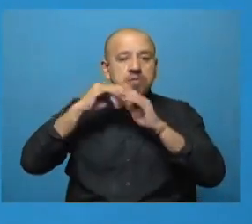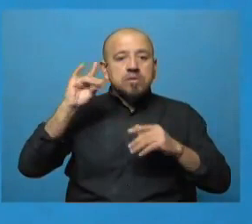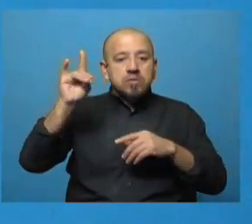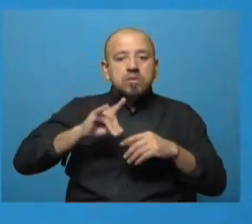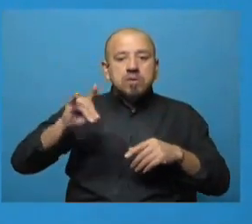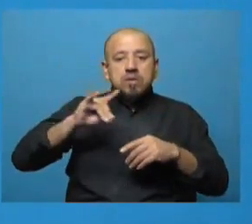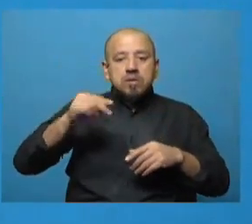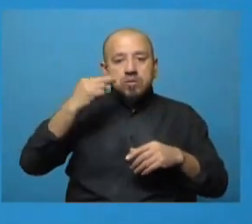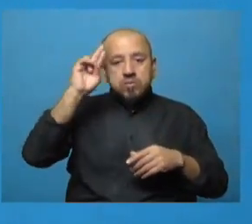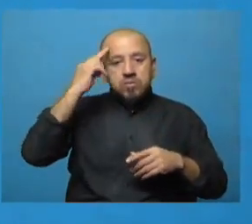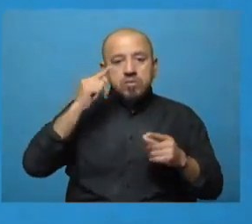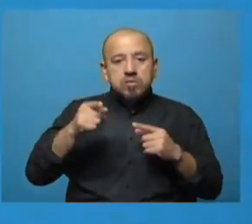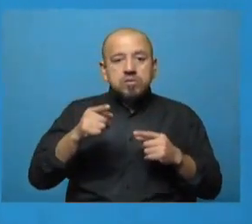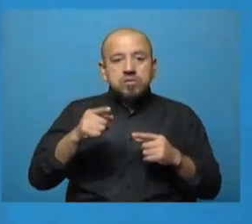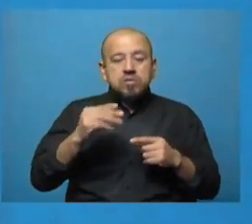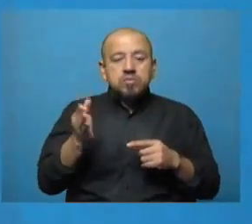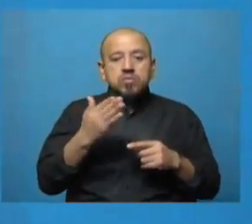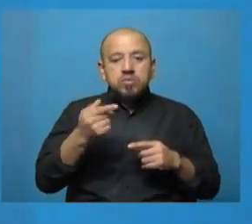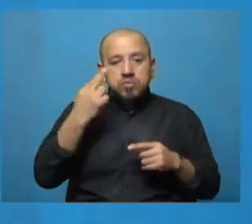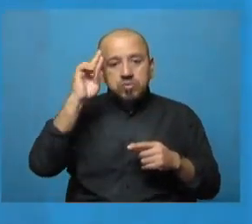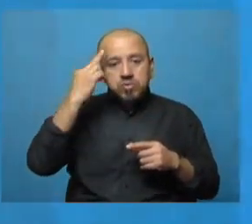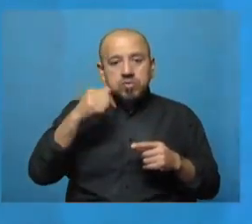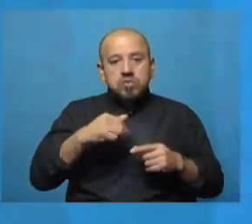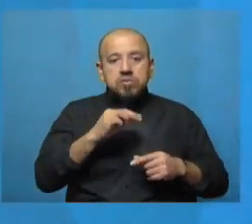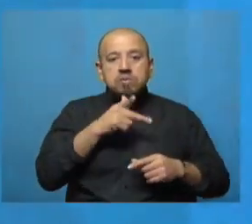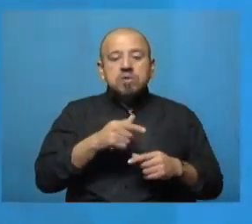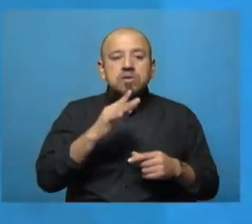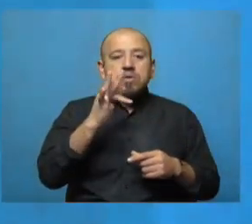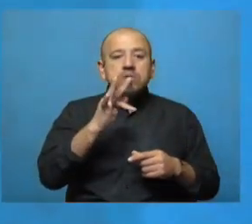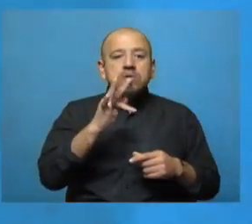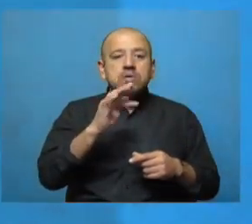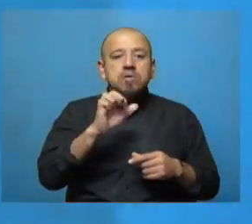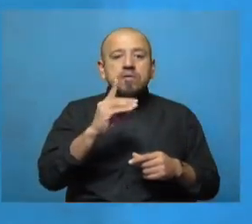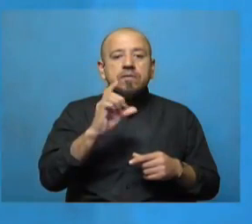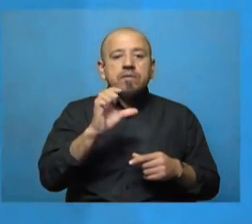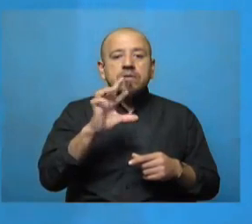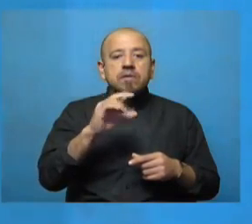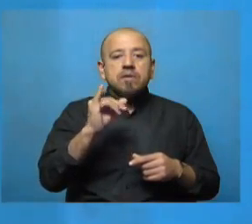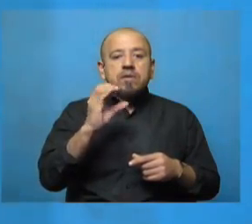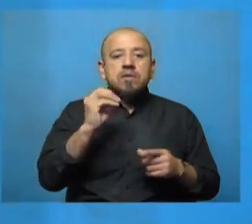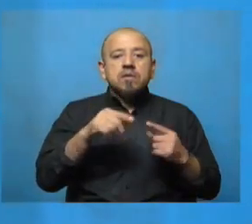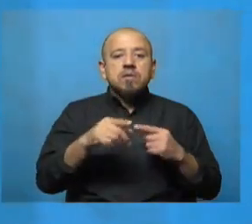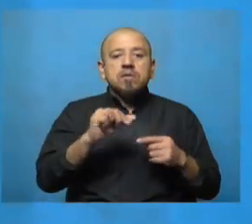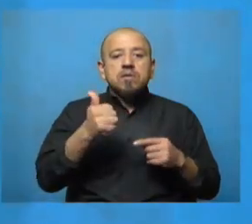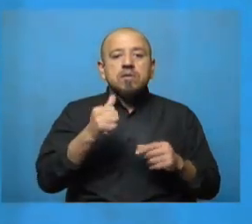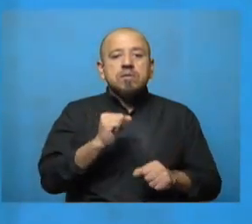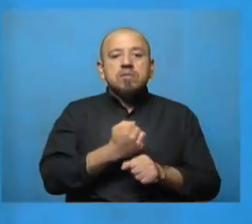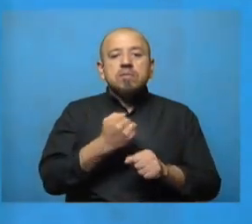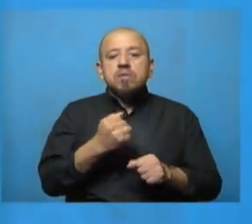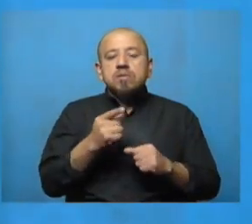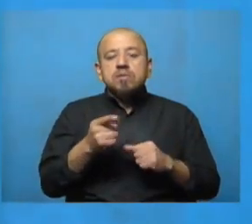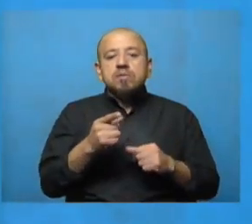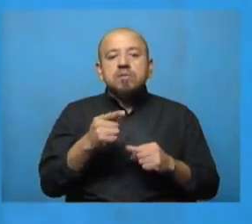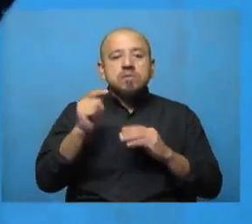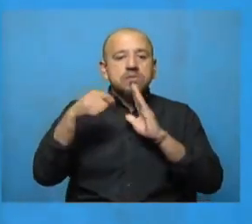uruguaya que el productor uruguayo Fede mi hijo federal y este y bueno gana un premio ganado el